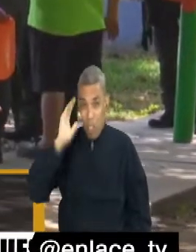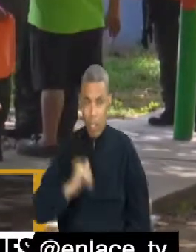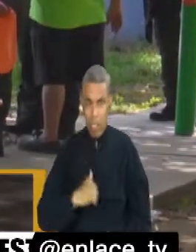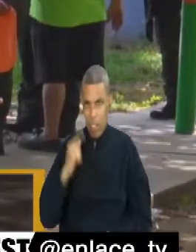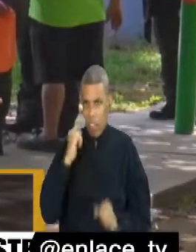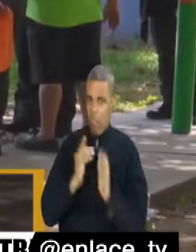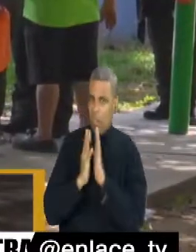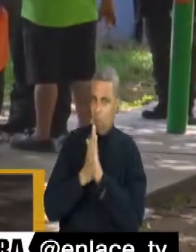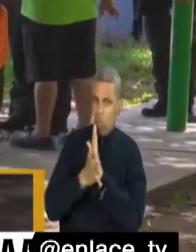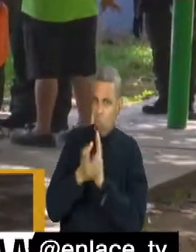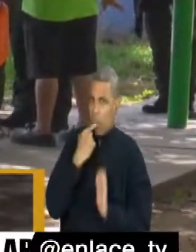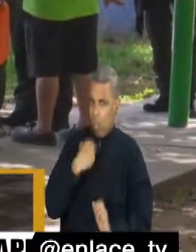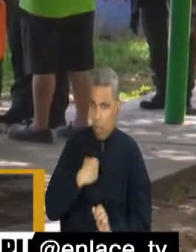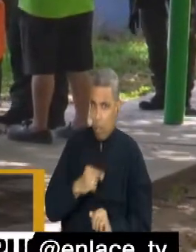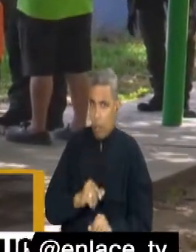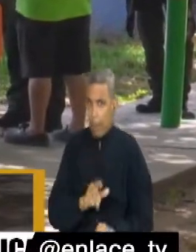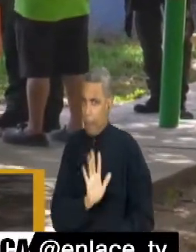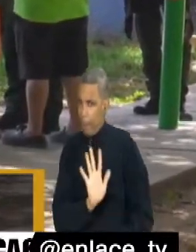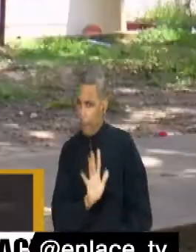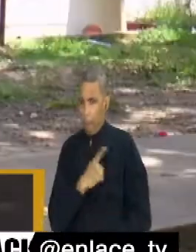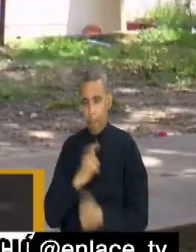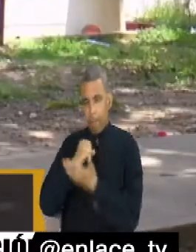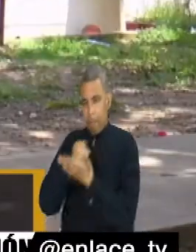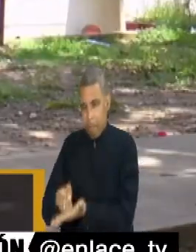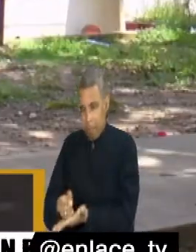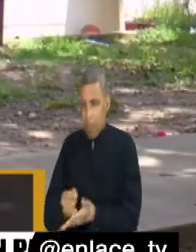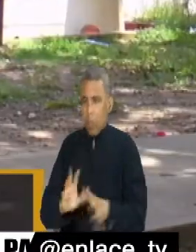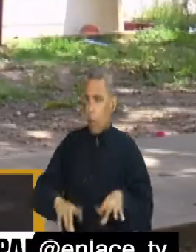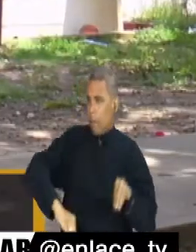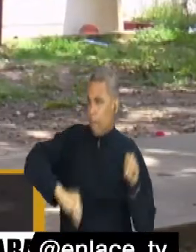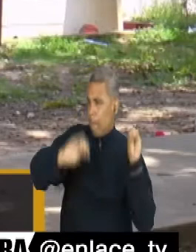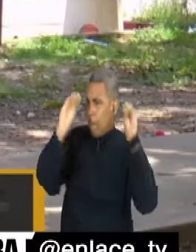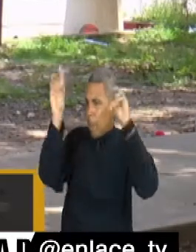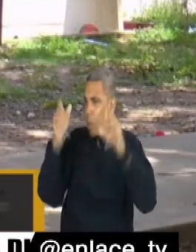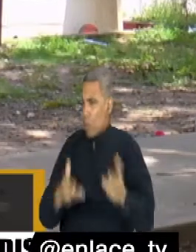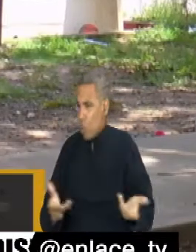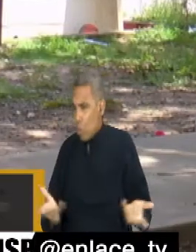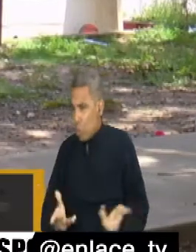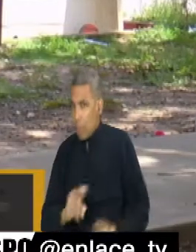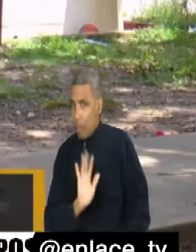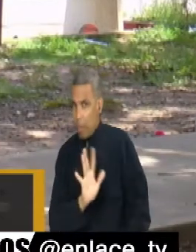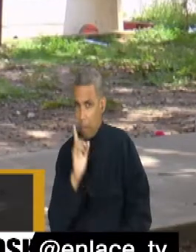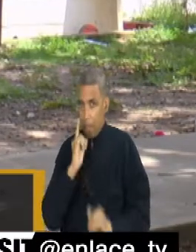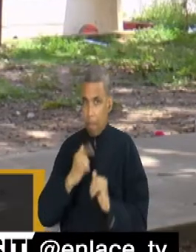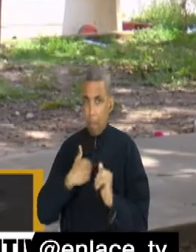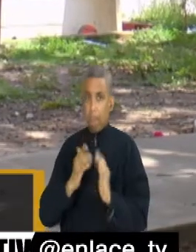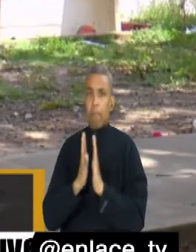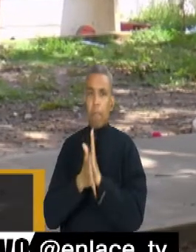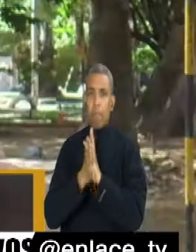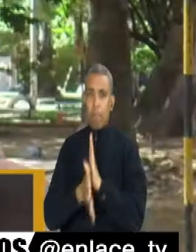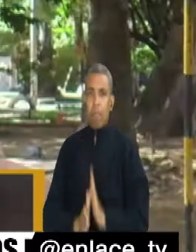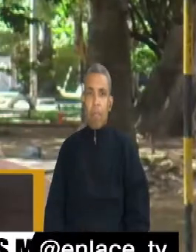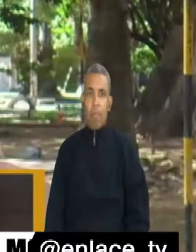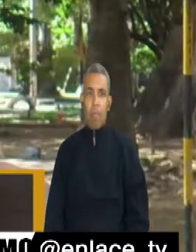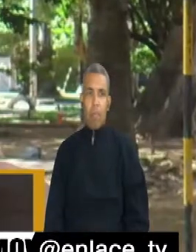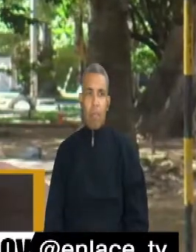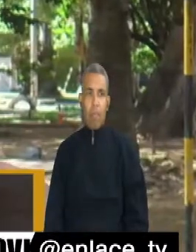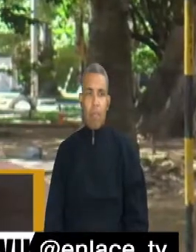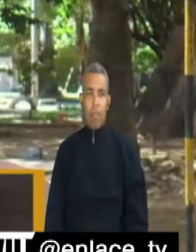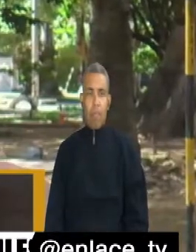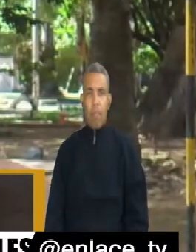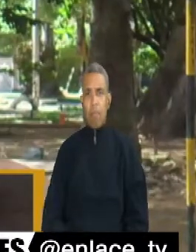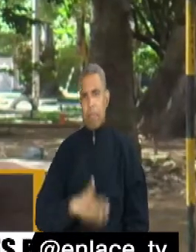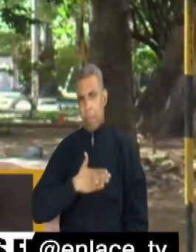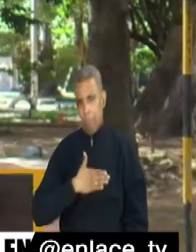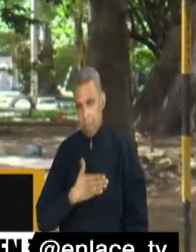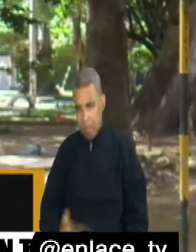que se están adelantando las diligencias necesarias para reubicarlos y mirar qué procedimiento hay que seguir para atenderlos. Venimos con Infancia y